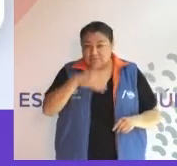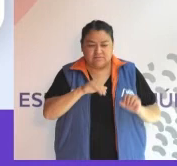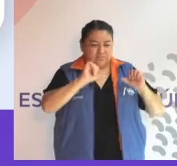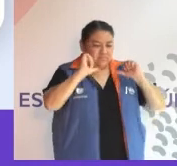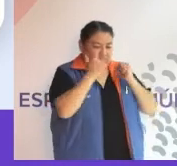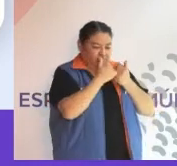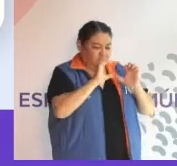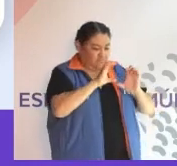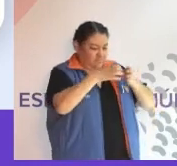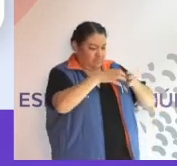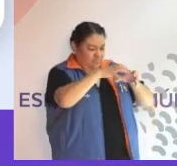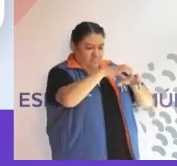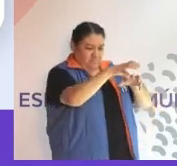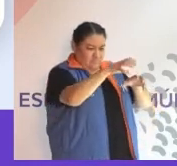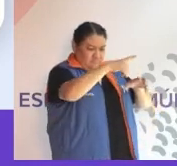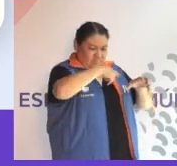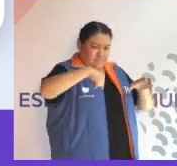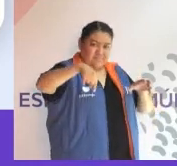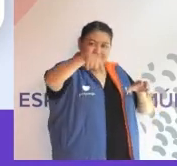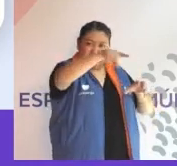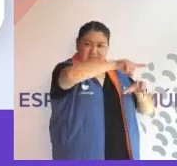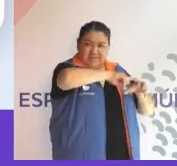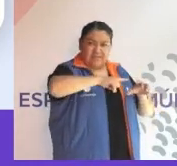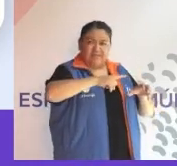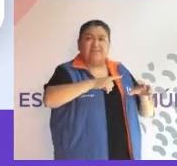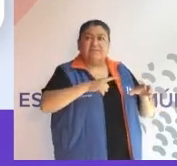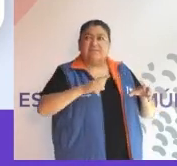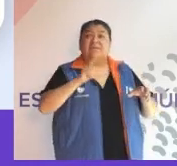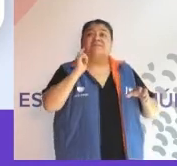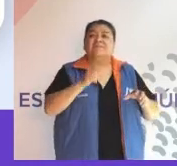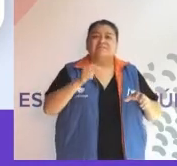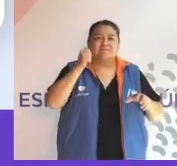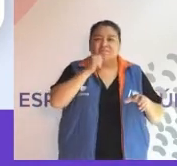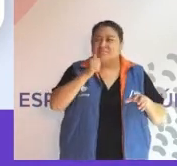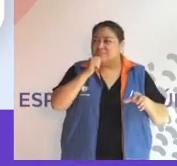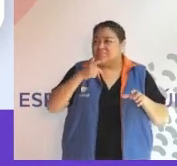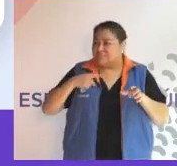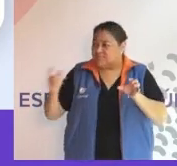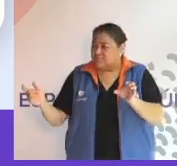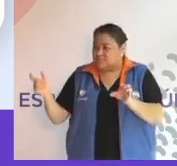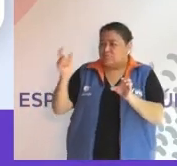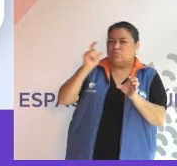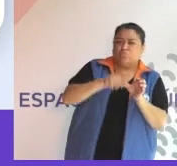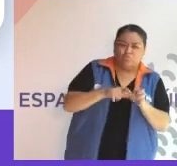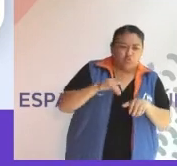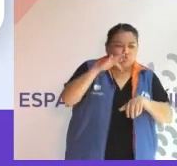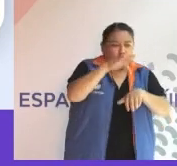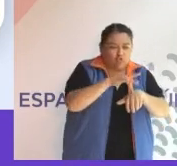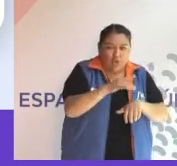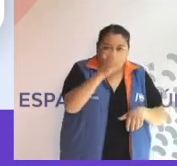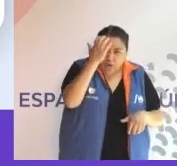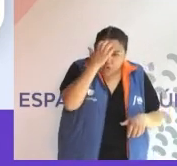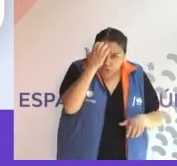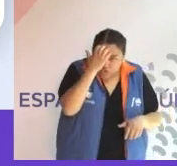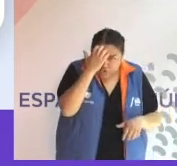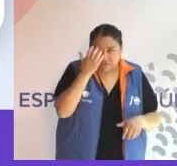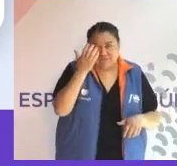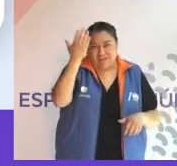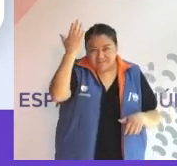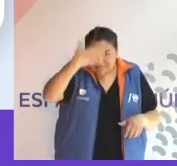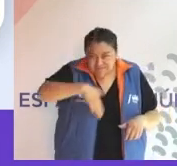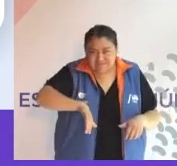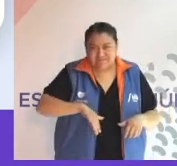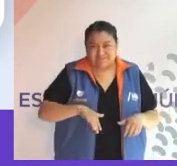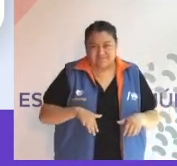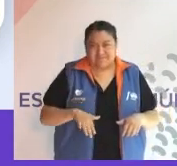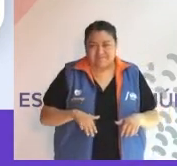la sociedad civil somos generadoras de experiencias, ¿sí? Entonces, a pesar de